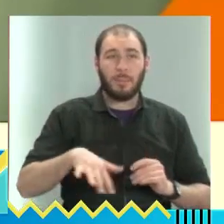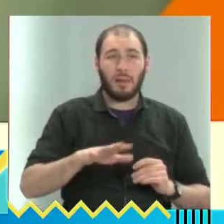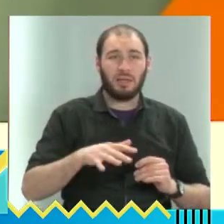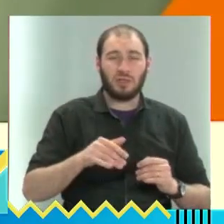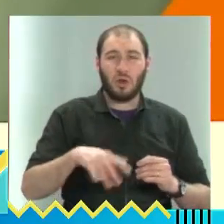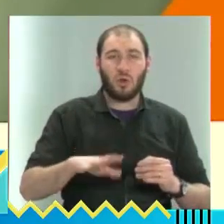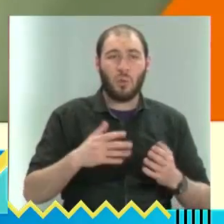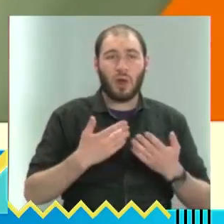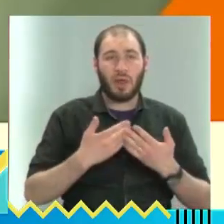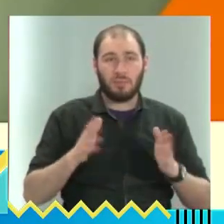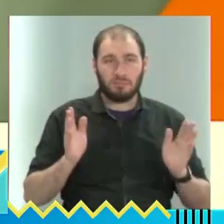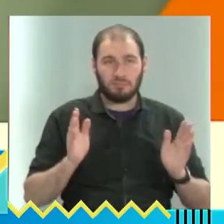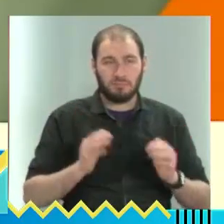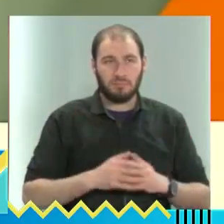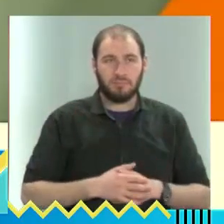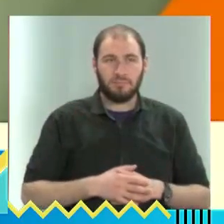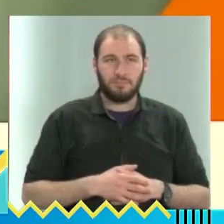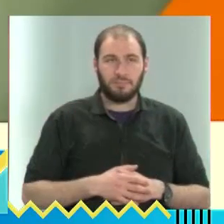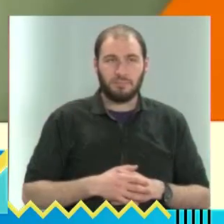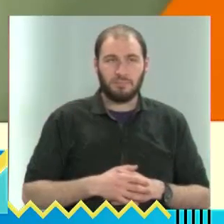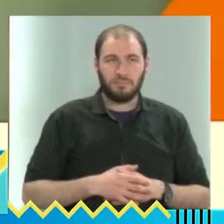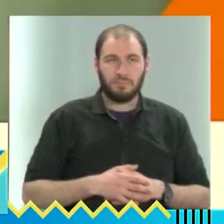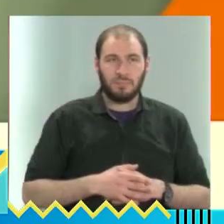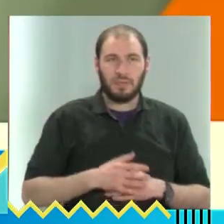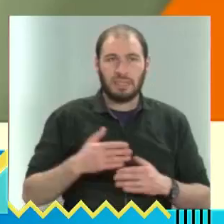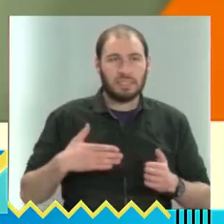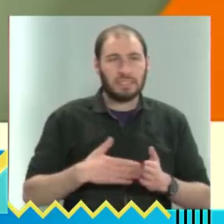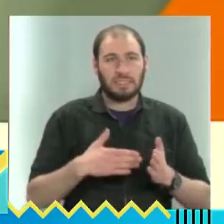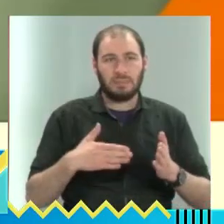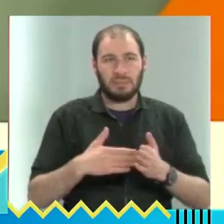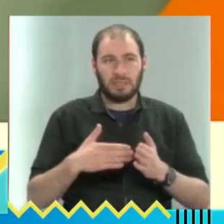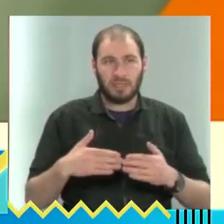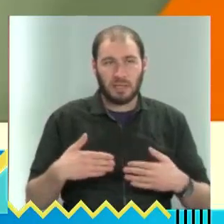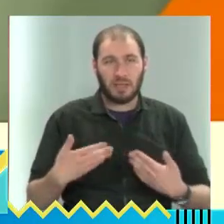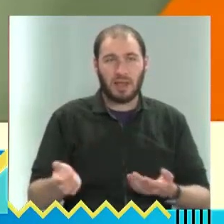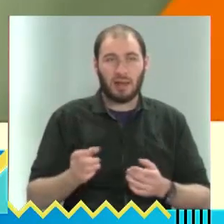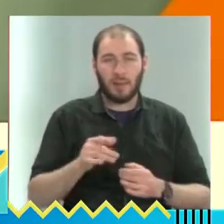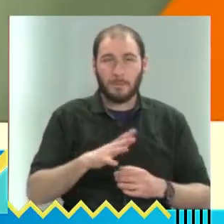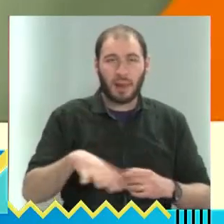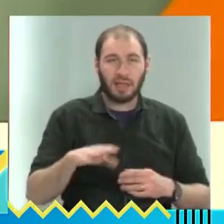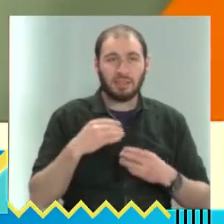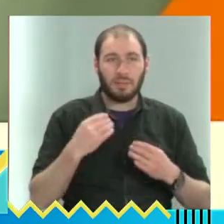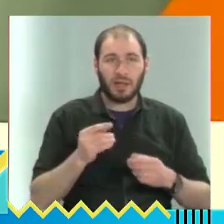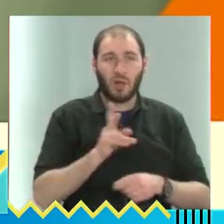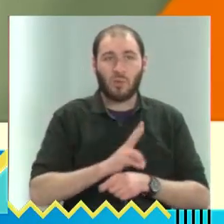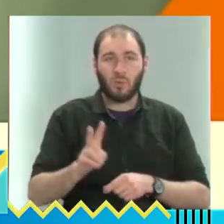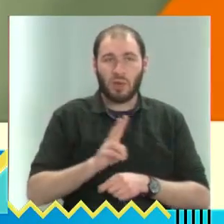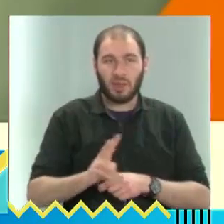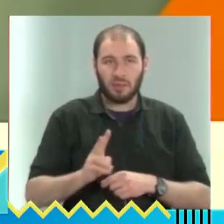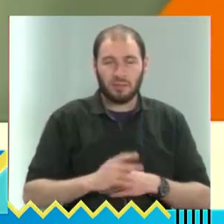un espacio de integración. Abierto, totalmente. Este límite que se les pone a las plazas para poder